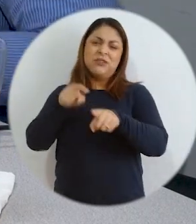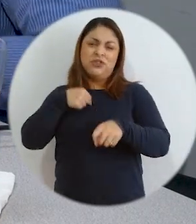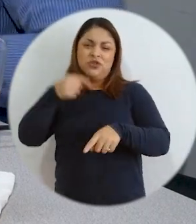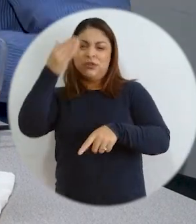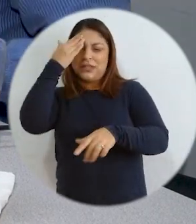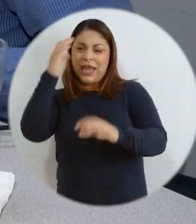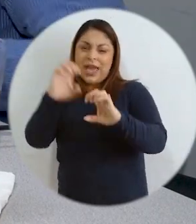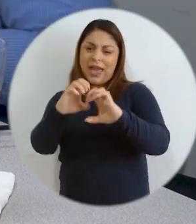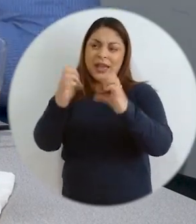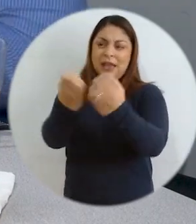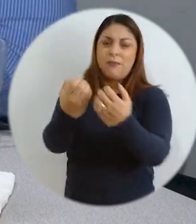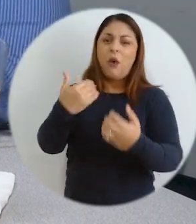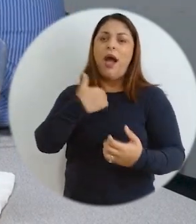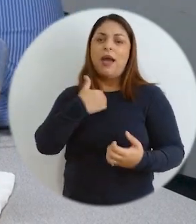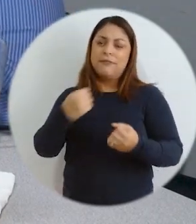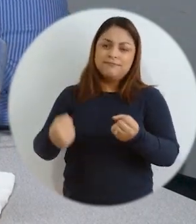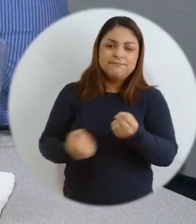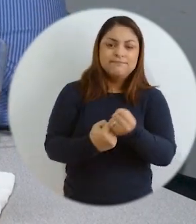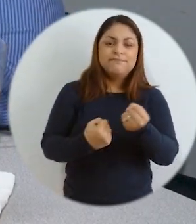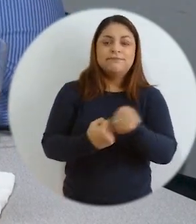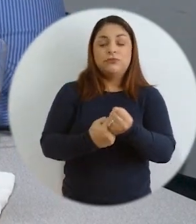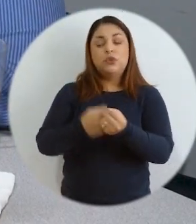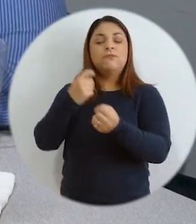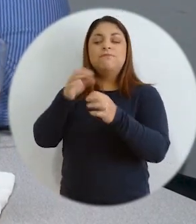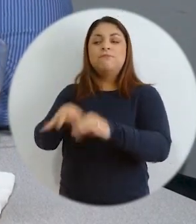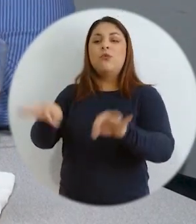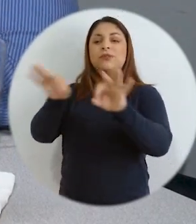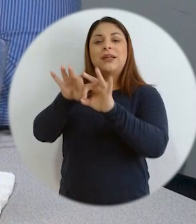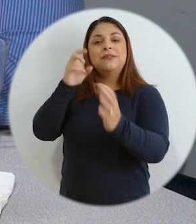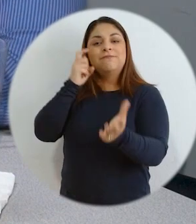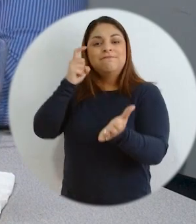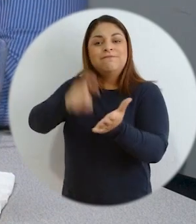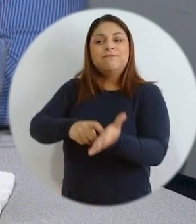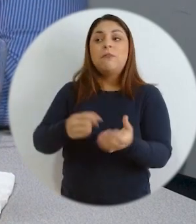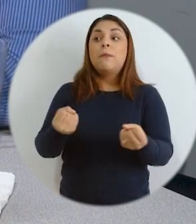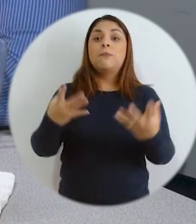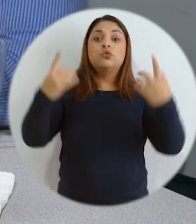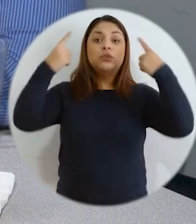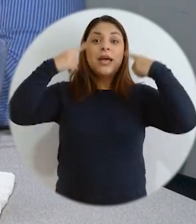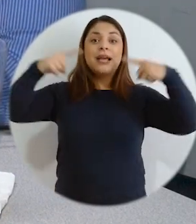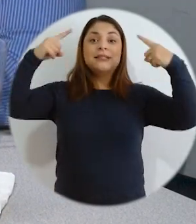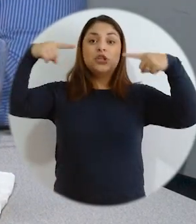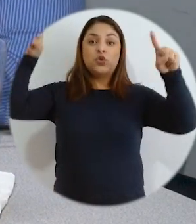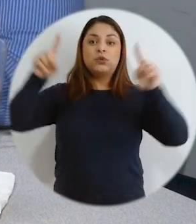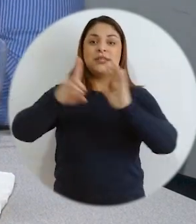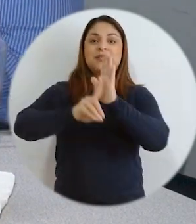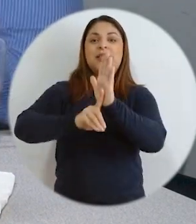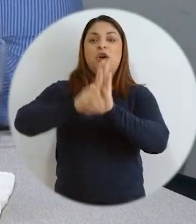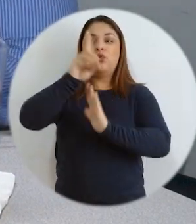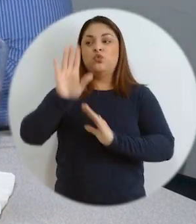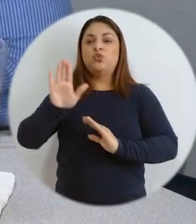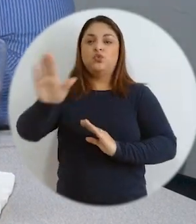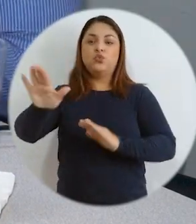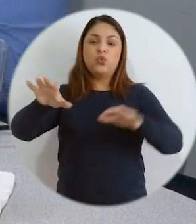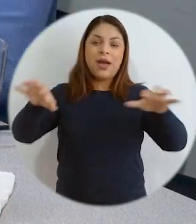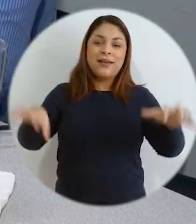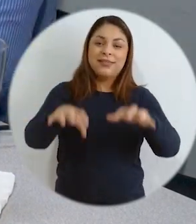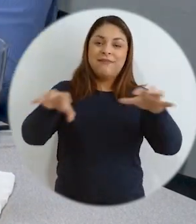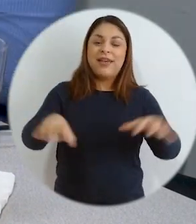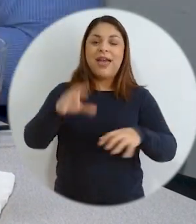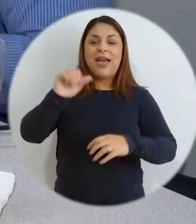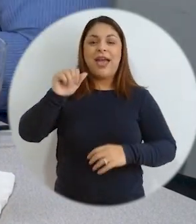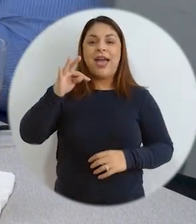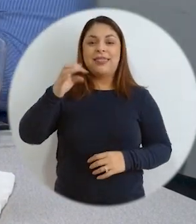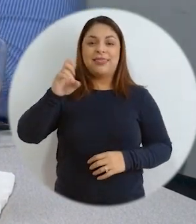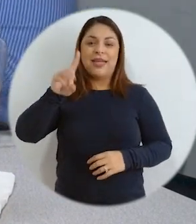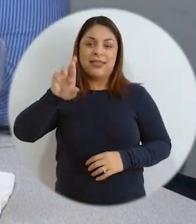trabajo detrás, también por supuesto apoyando la labor, pero siempre es importante reconocerlo, y muchos éxitos con el desarrollo de las